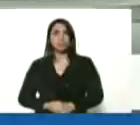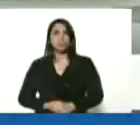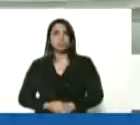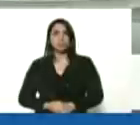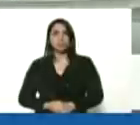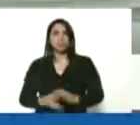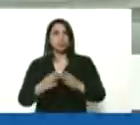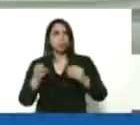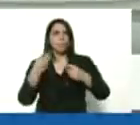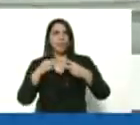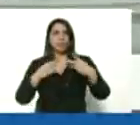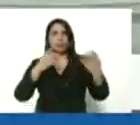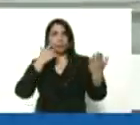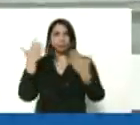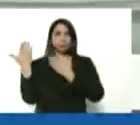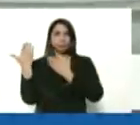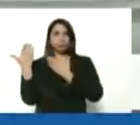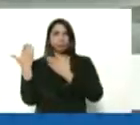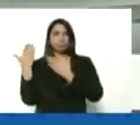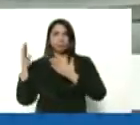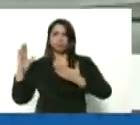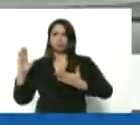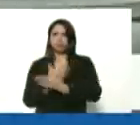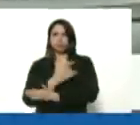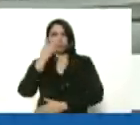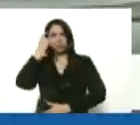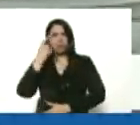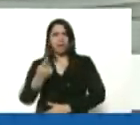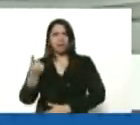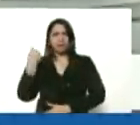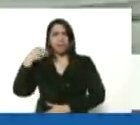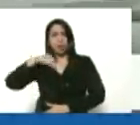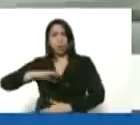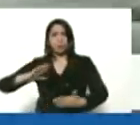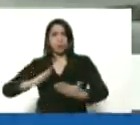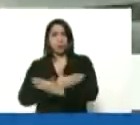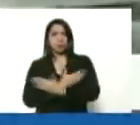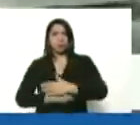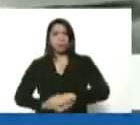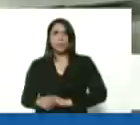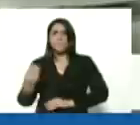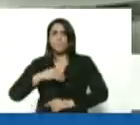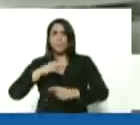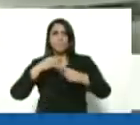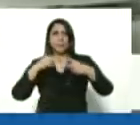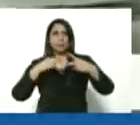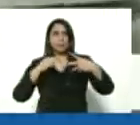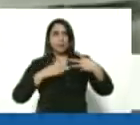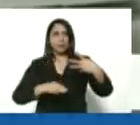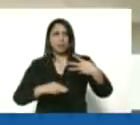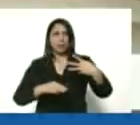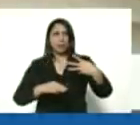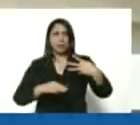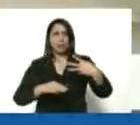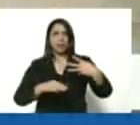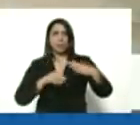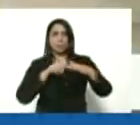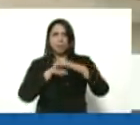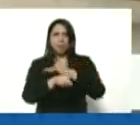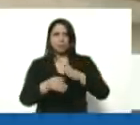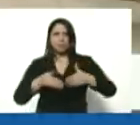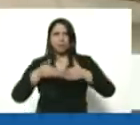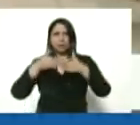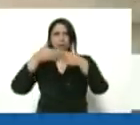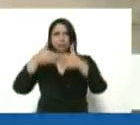Todo este es el material incautado el día de ayer. Hoy se incautó más material en la parte interina de la